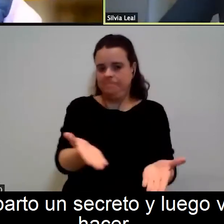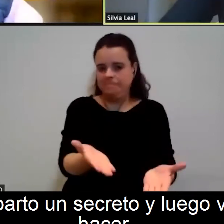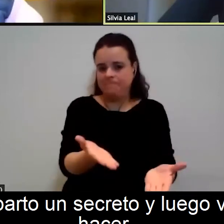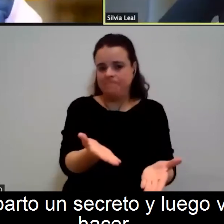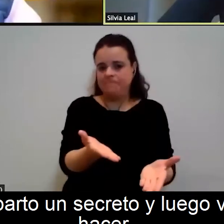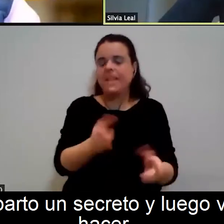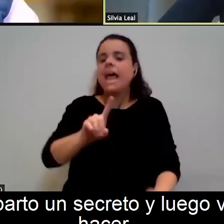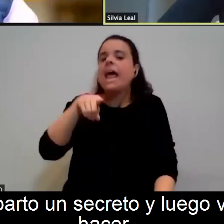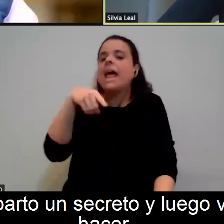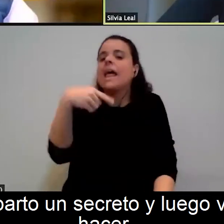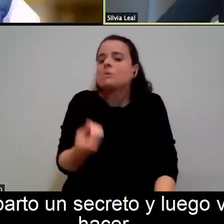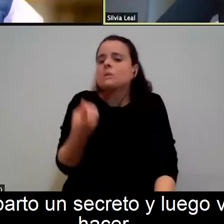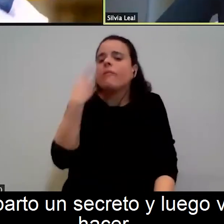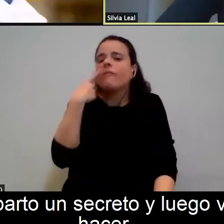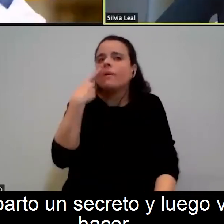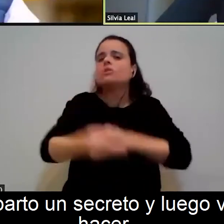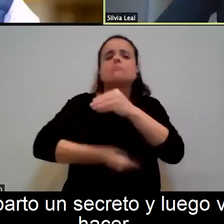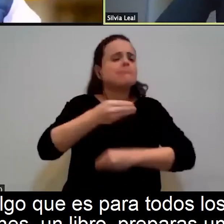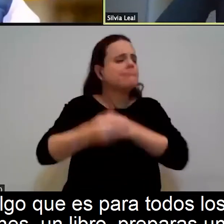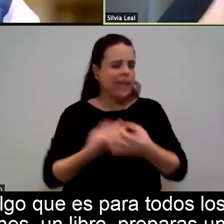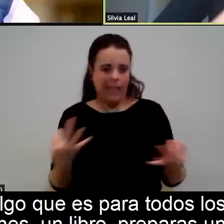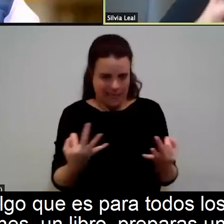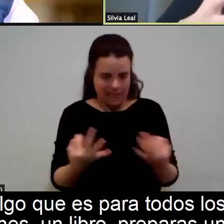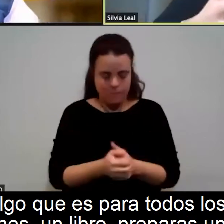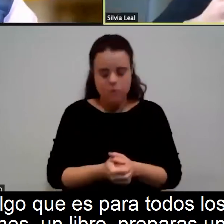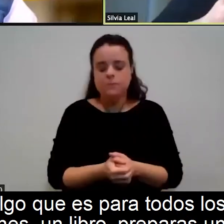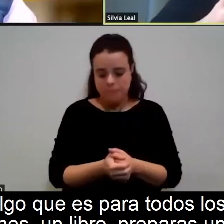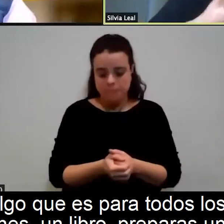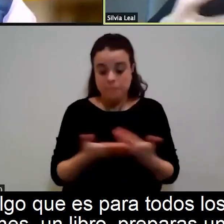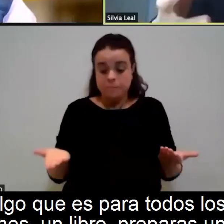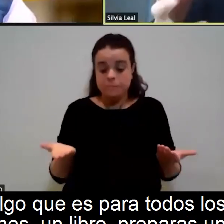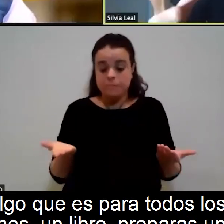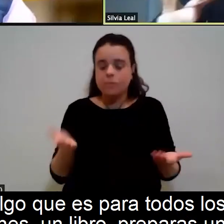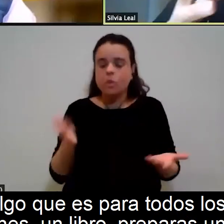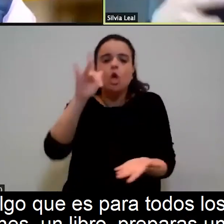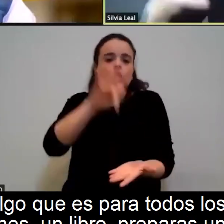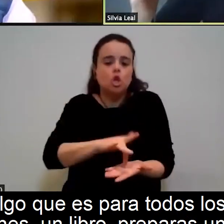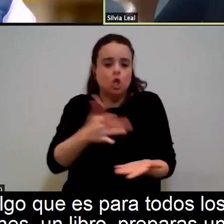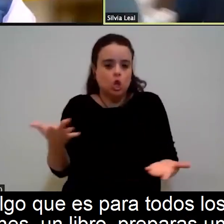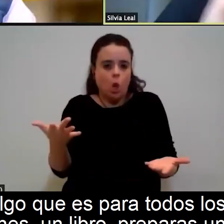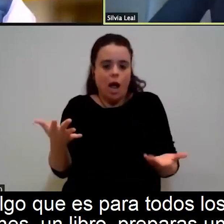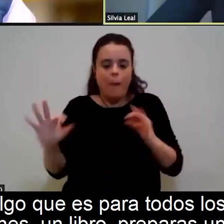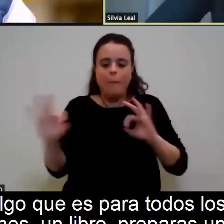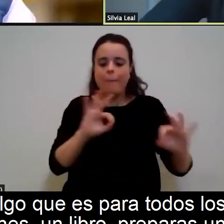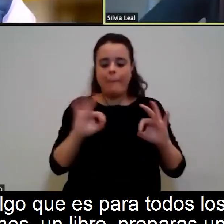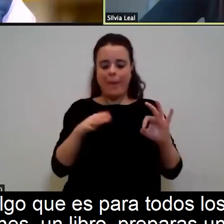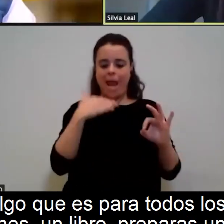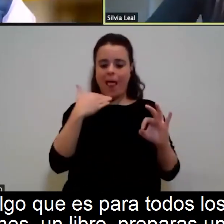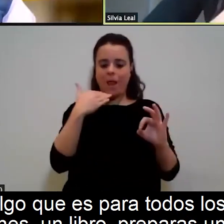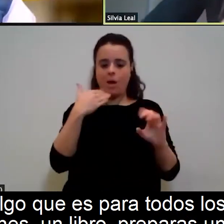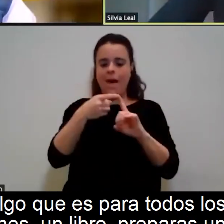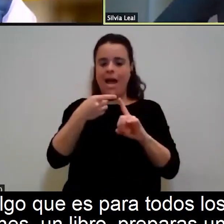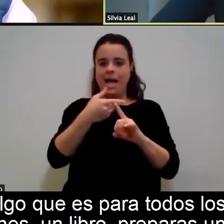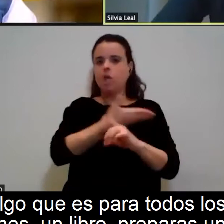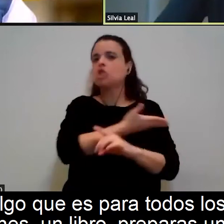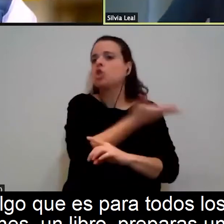y luego vemos qué es lo que hay que hacer, ¿no? Claro, cuando tú preparas algo que es para todos los públicos, ¿no? Y